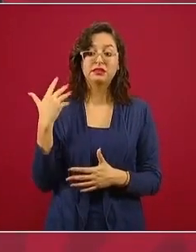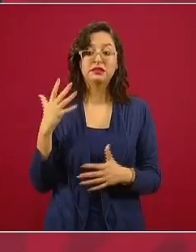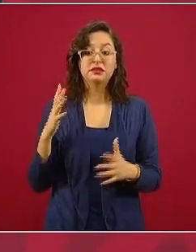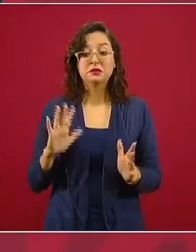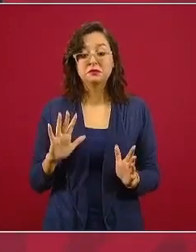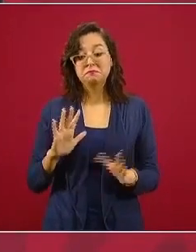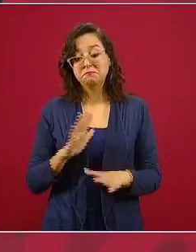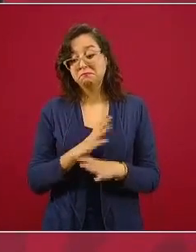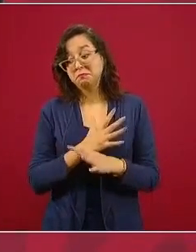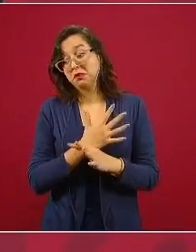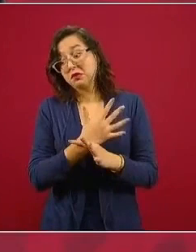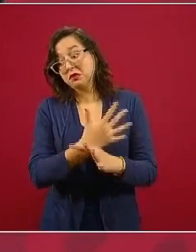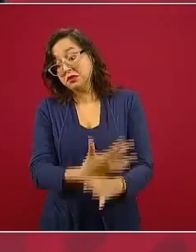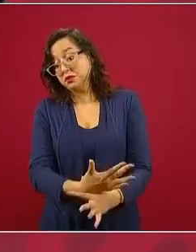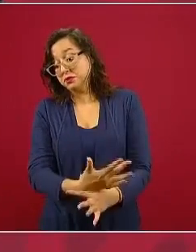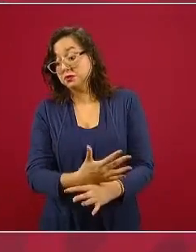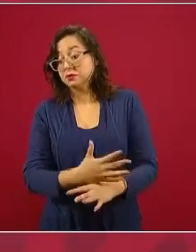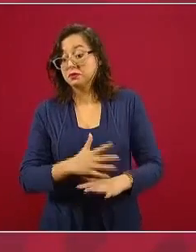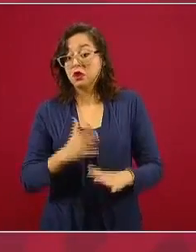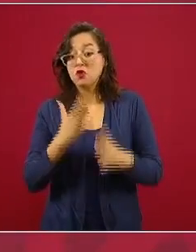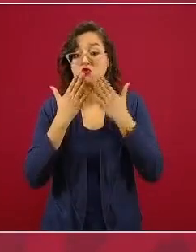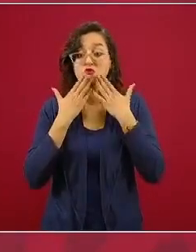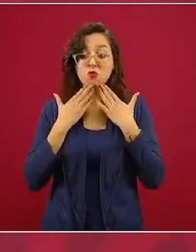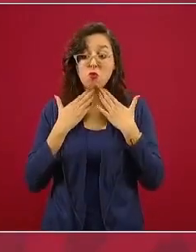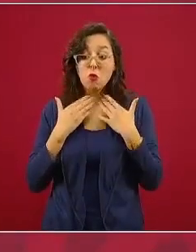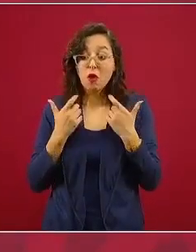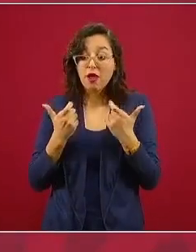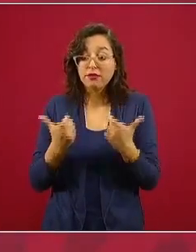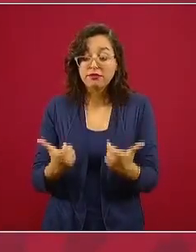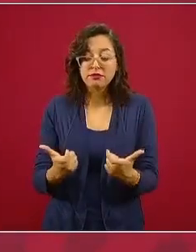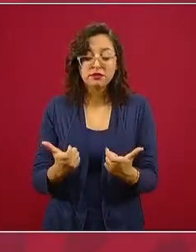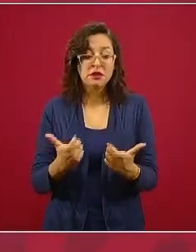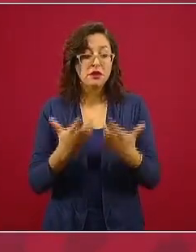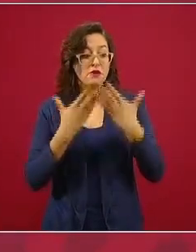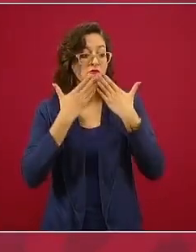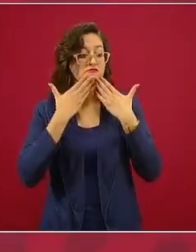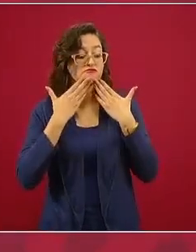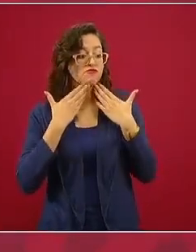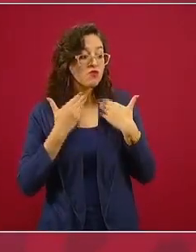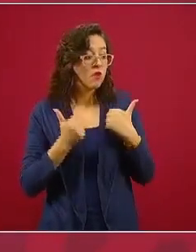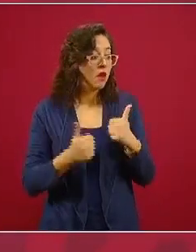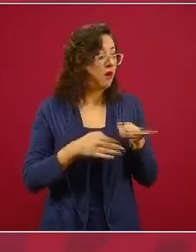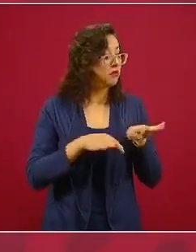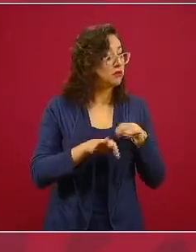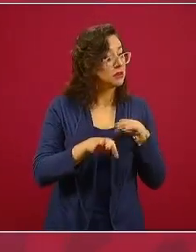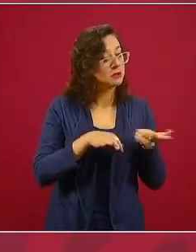ingresos, pues se veían obligados, sobre todo los jóvenes, a tomar esa